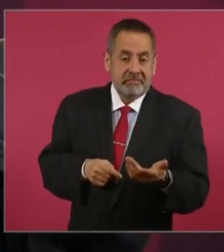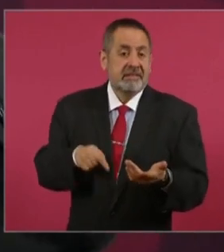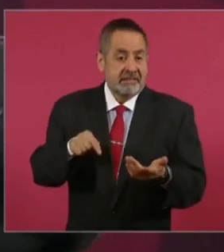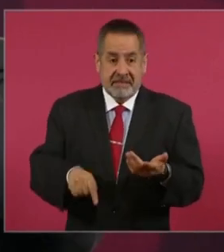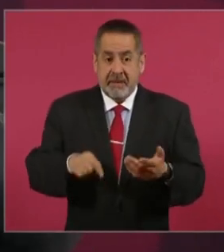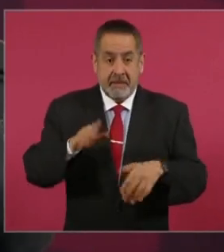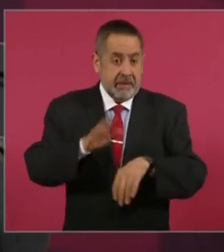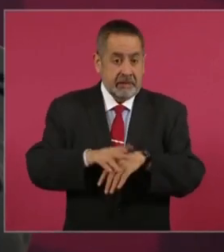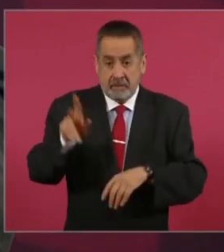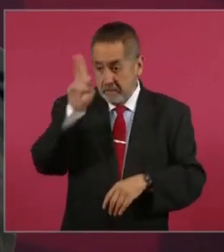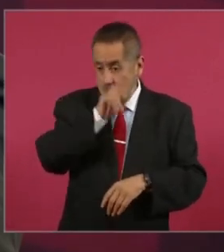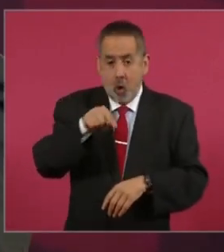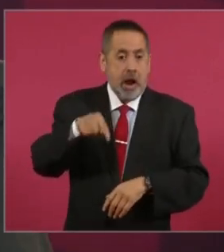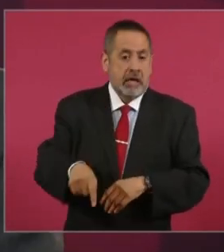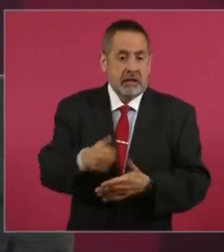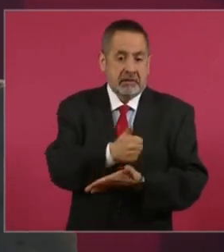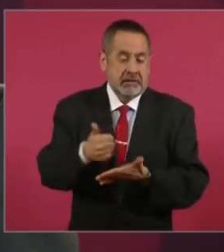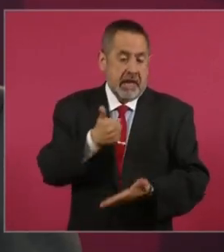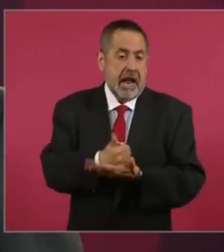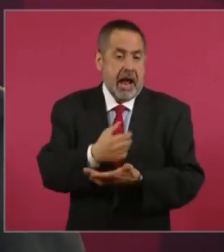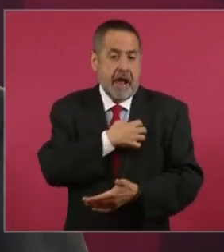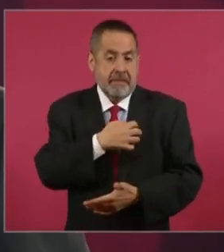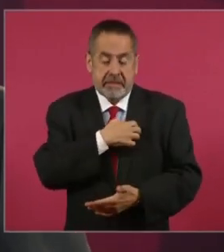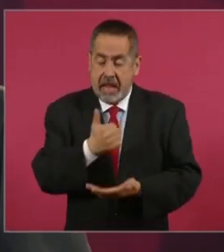que viven en la capital.